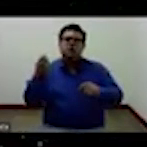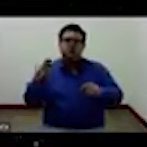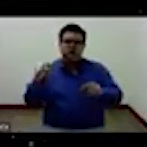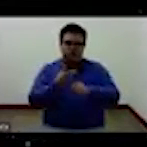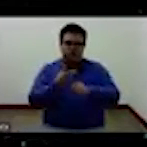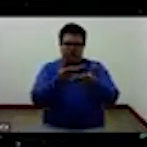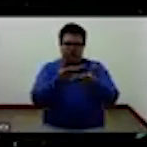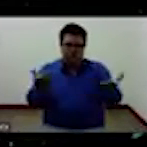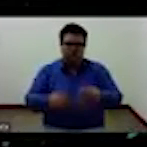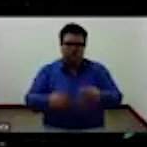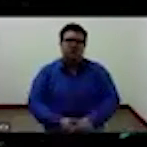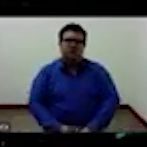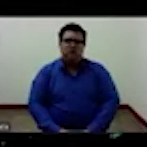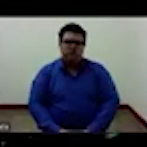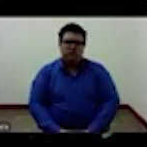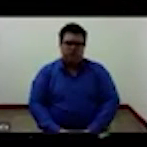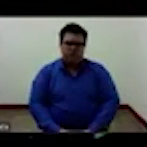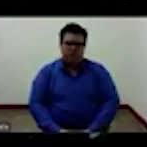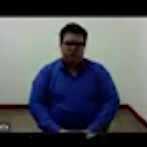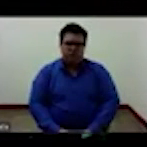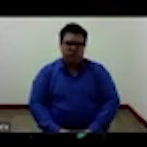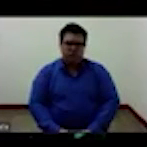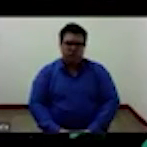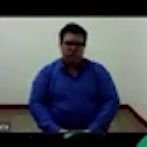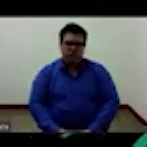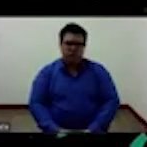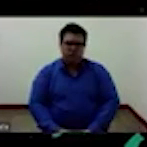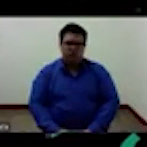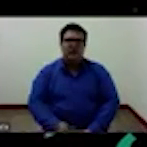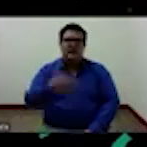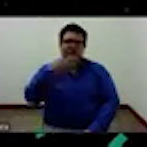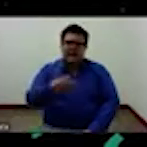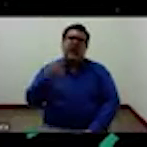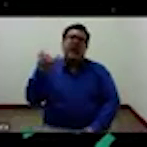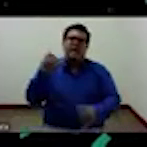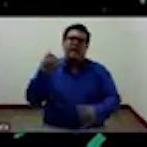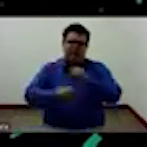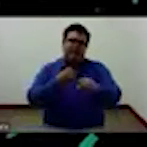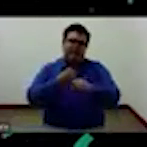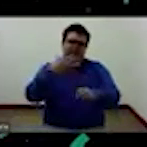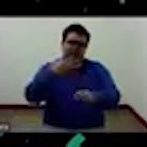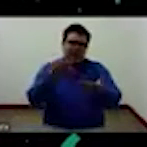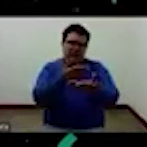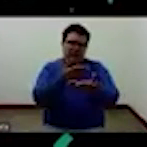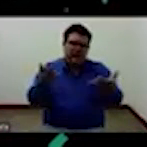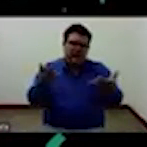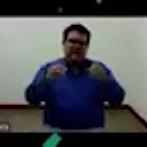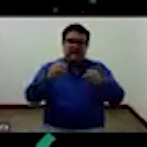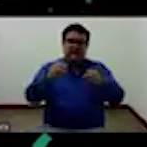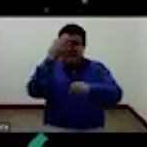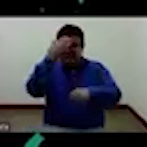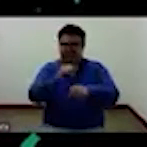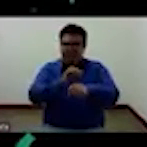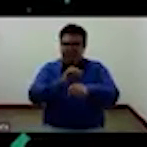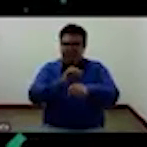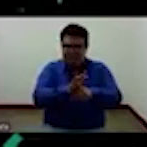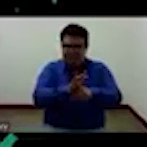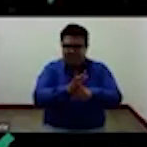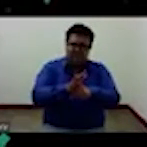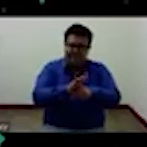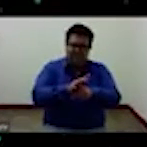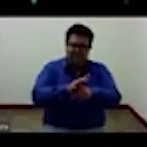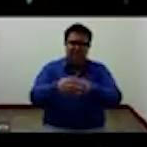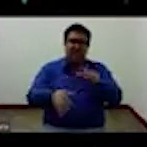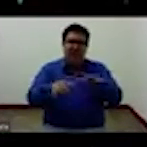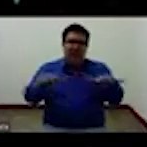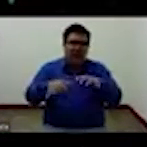Una pieza reciente que es inédita porque fue un encargo de este año y la pandemia de alguna manera impidió que se montara